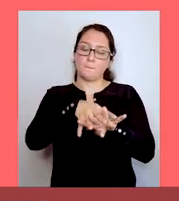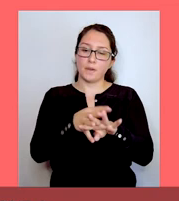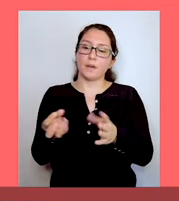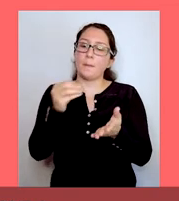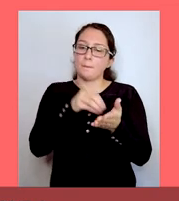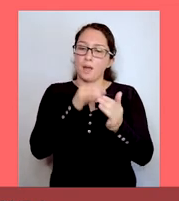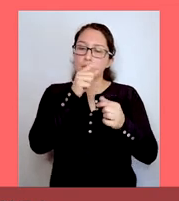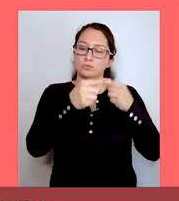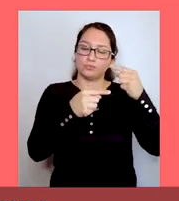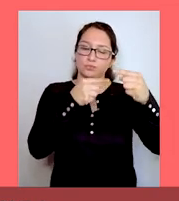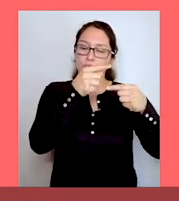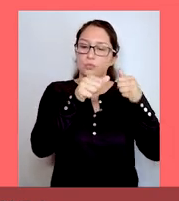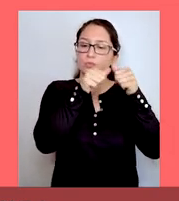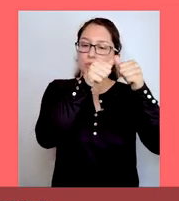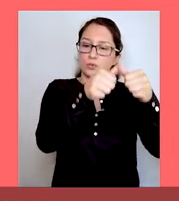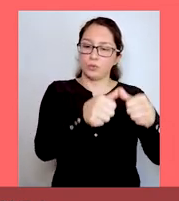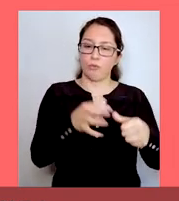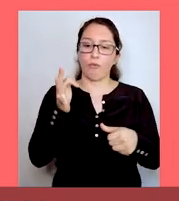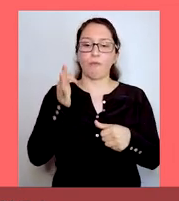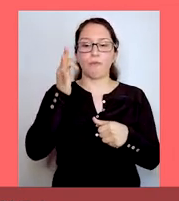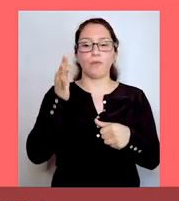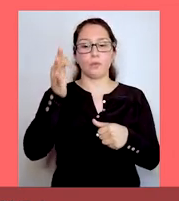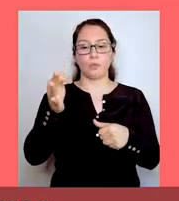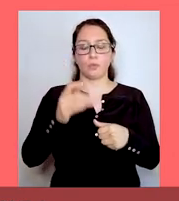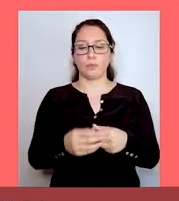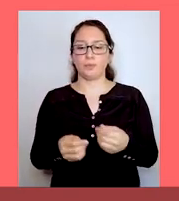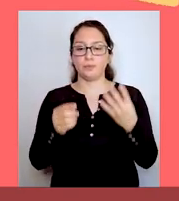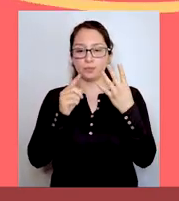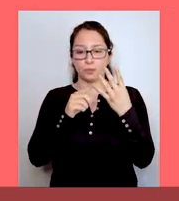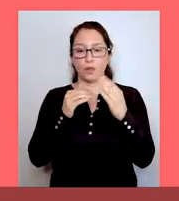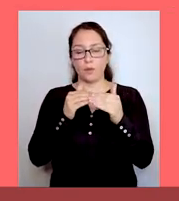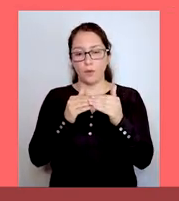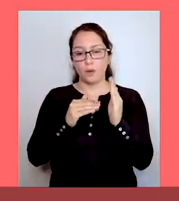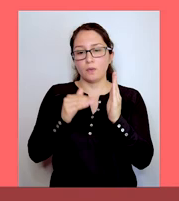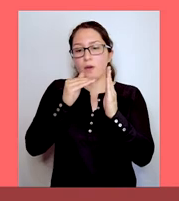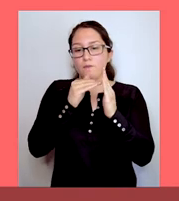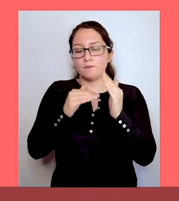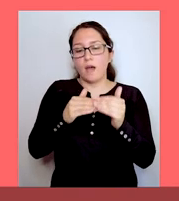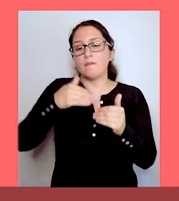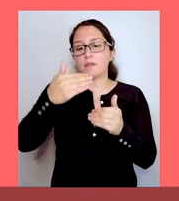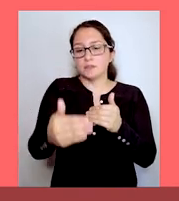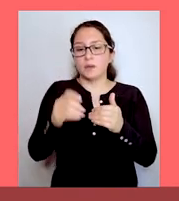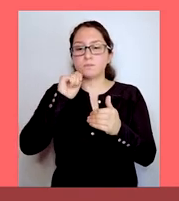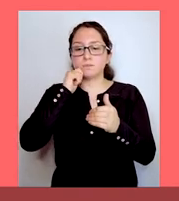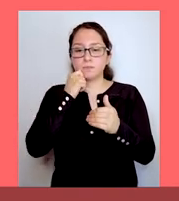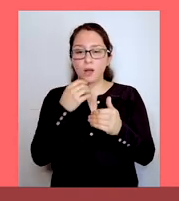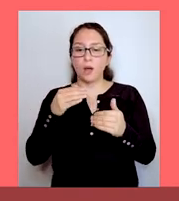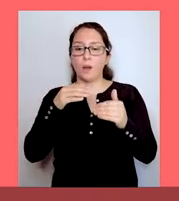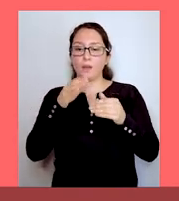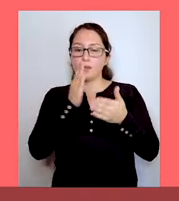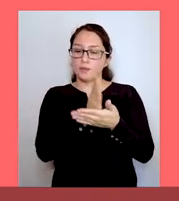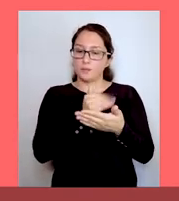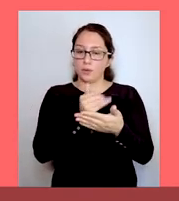formatos híbridos, apuntando a su sostenibilidad en el tiempo. 4. Avanzado. El modelo de trabajo